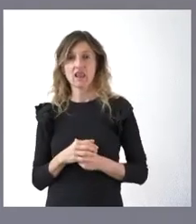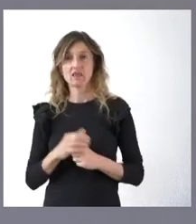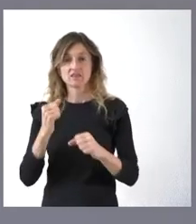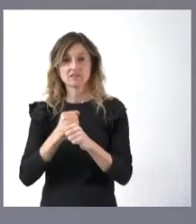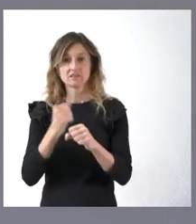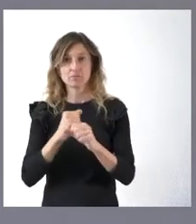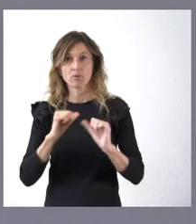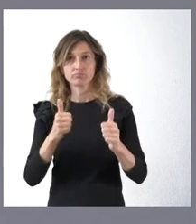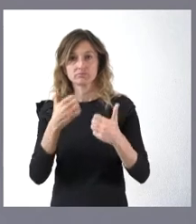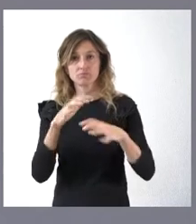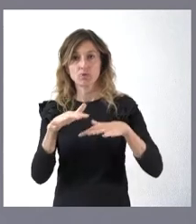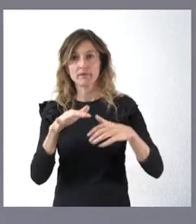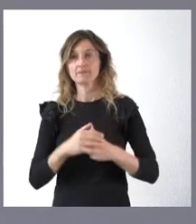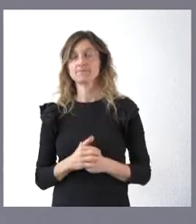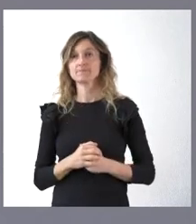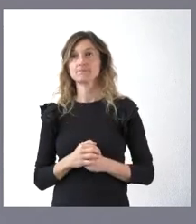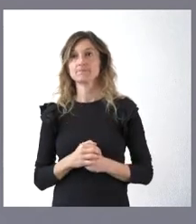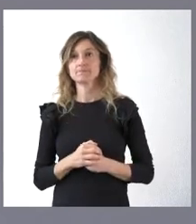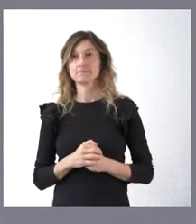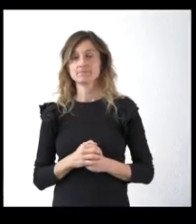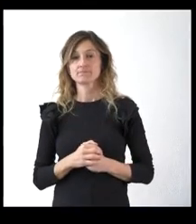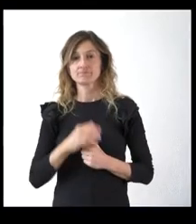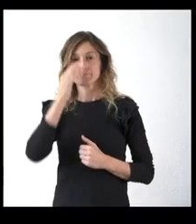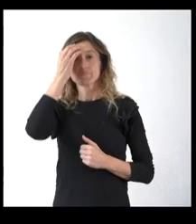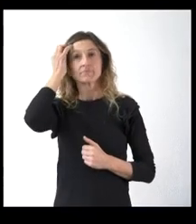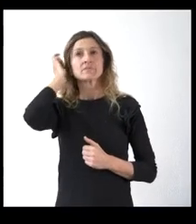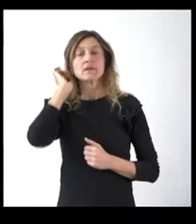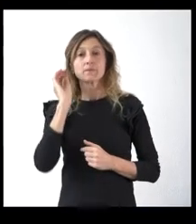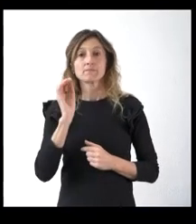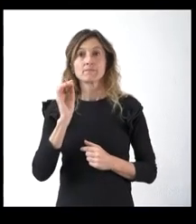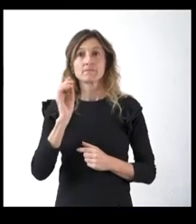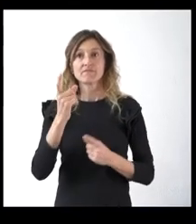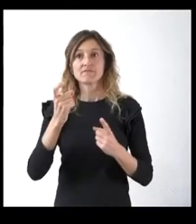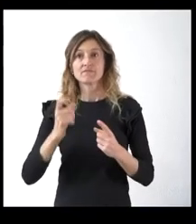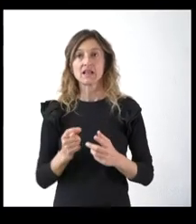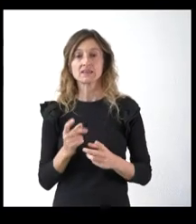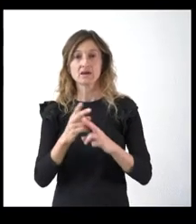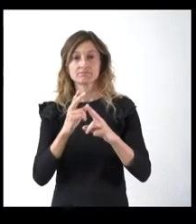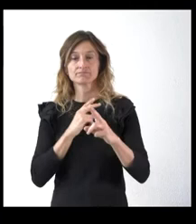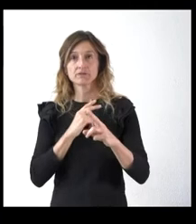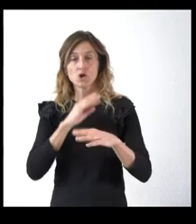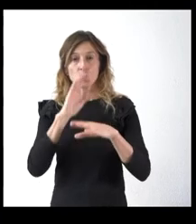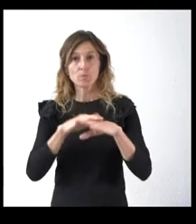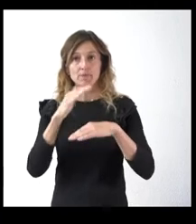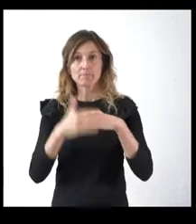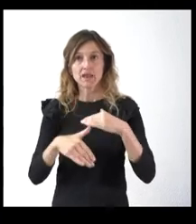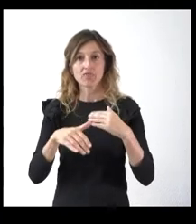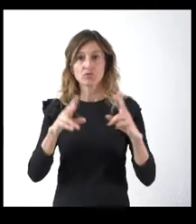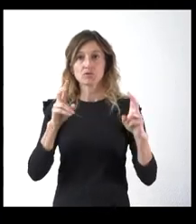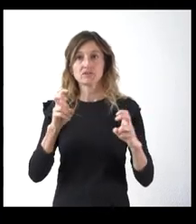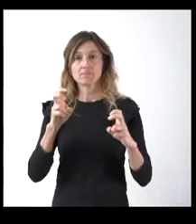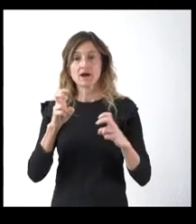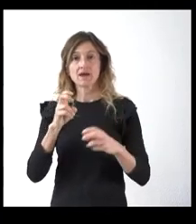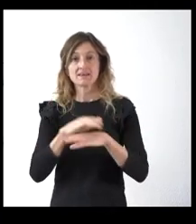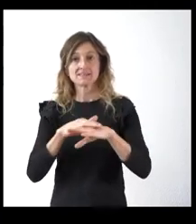delante de los demás sí por concretar en cuanto al presupuesto de Castilla y león no me ha contestado así prevén cumplir los plazos establecidos en el estado de